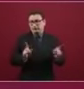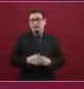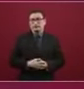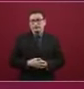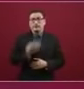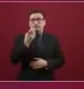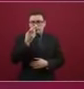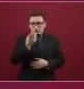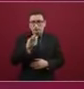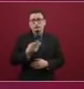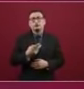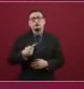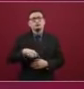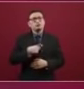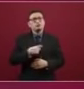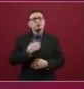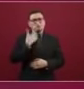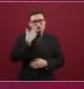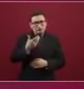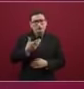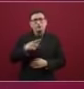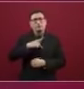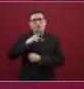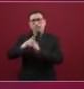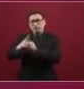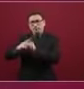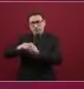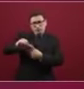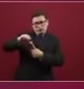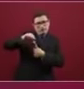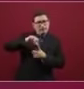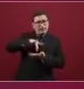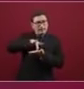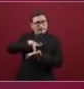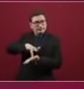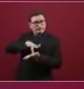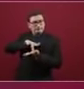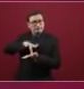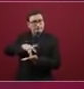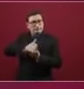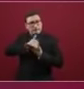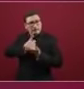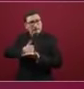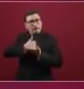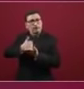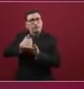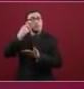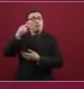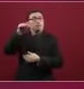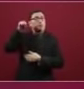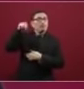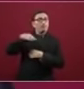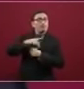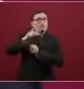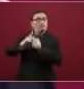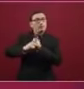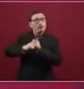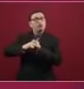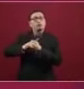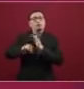hay apoyo para que se generen empleos en